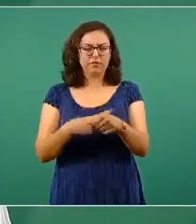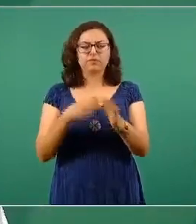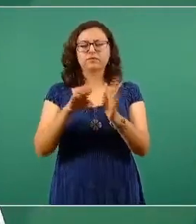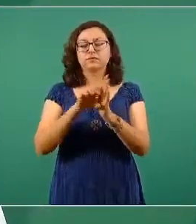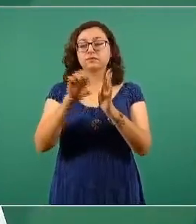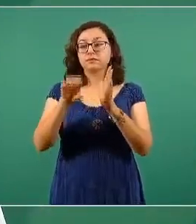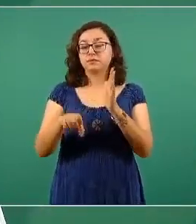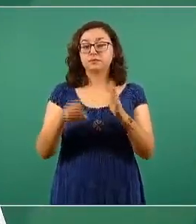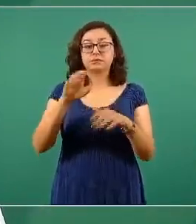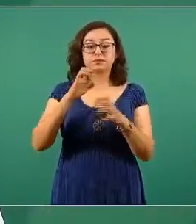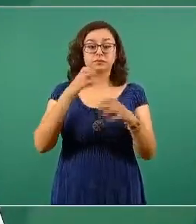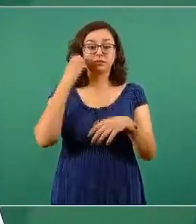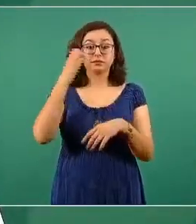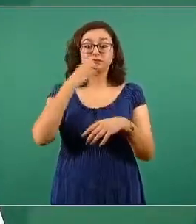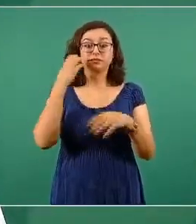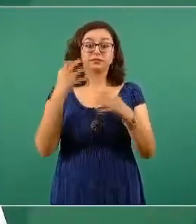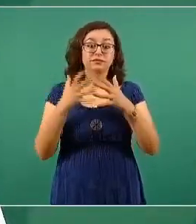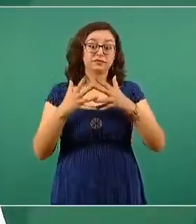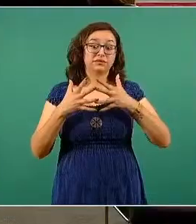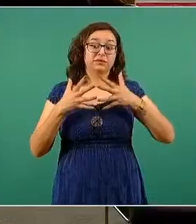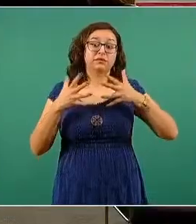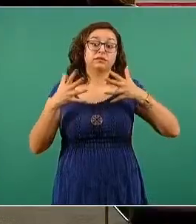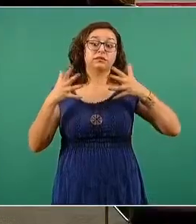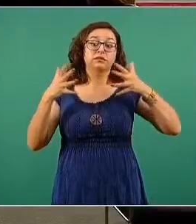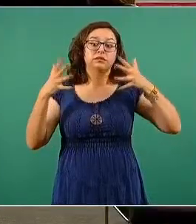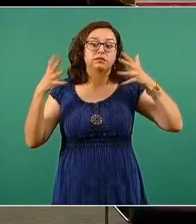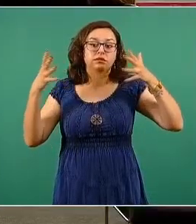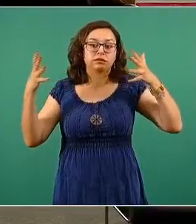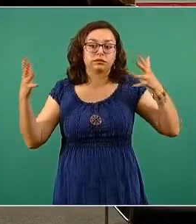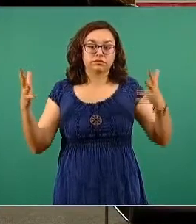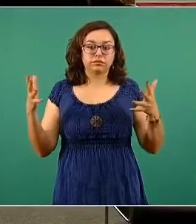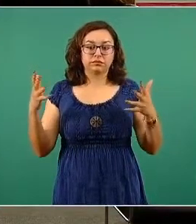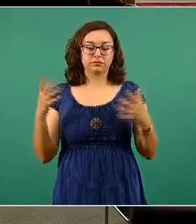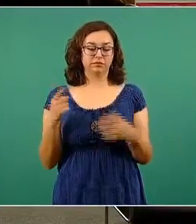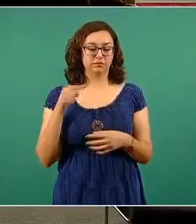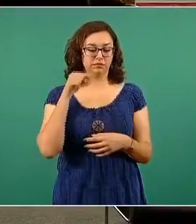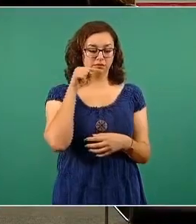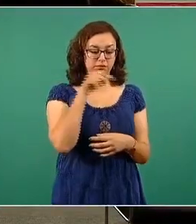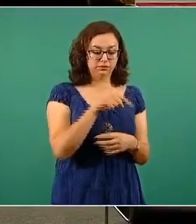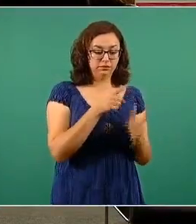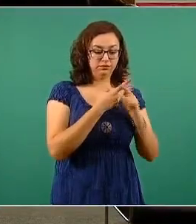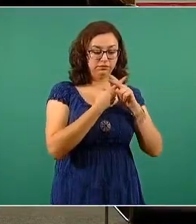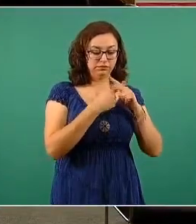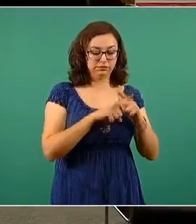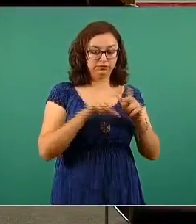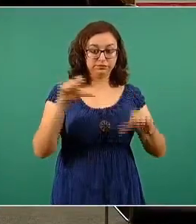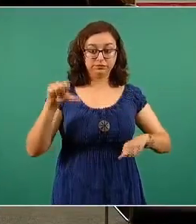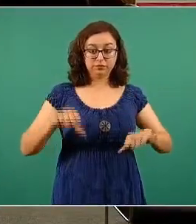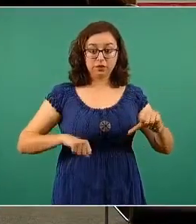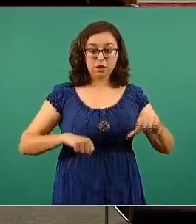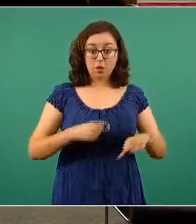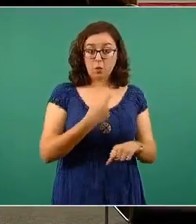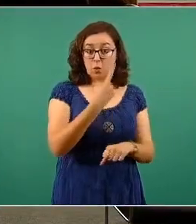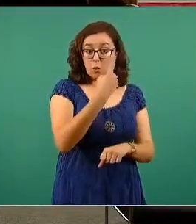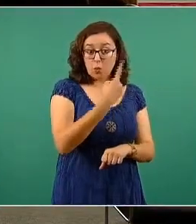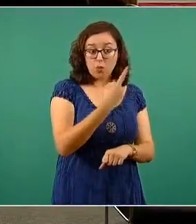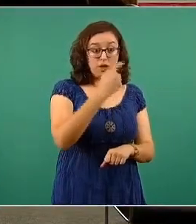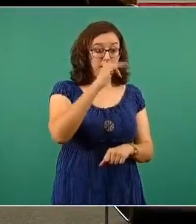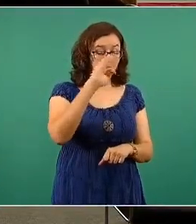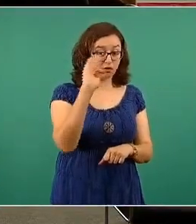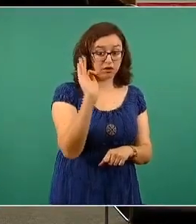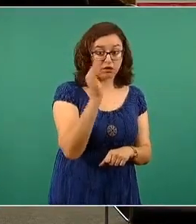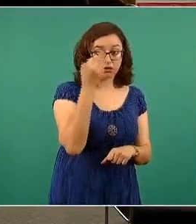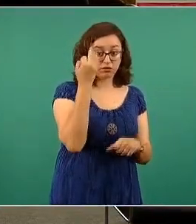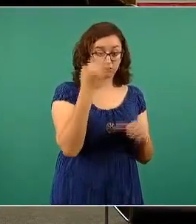lo suficientemente grande como para que la actividad se hubiera iniciado o manifestado en una facultad, ¿no? Y tenemos